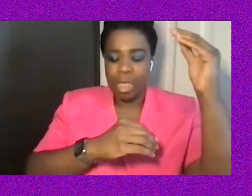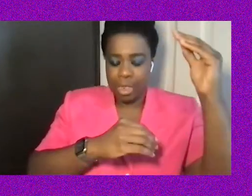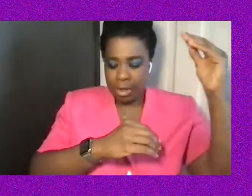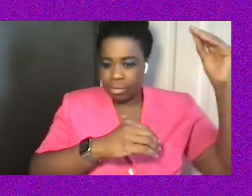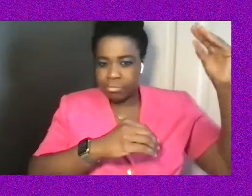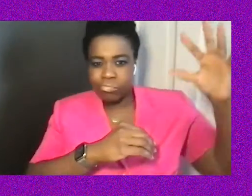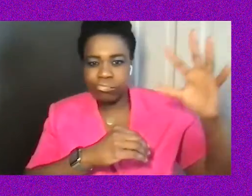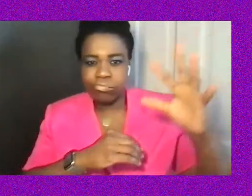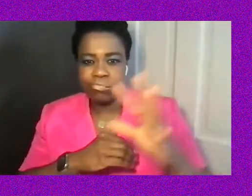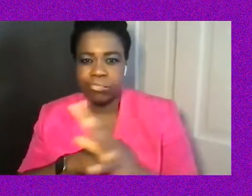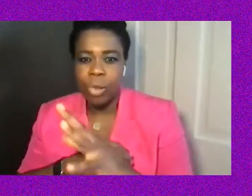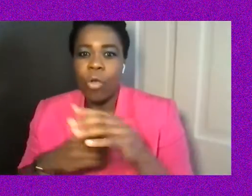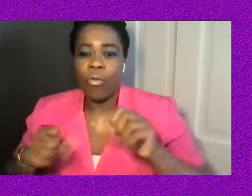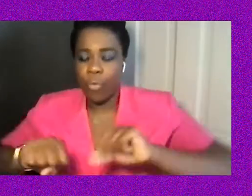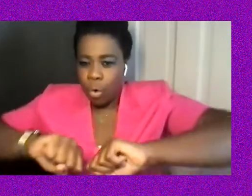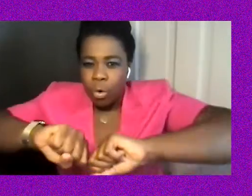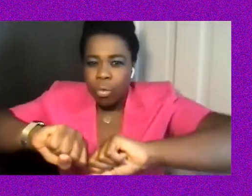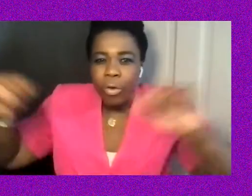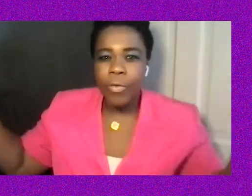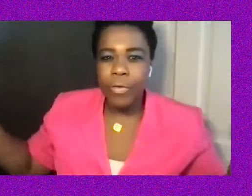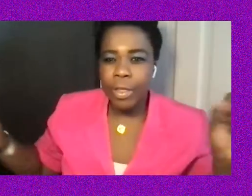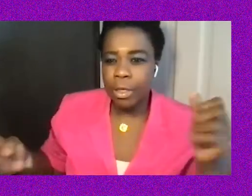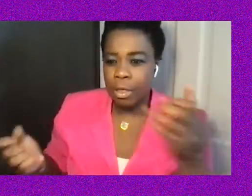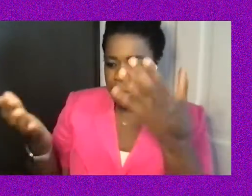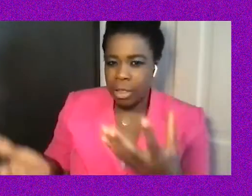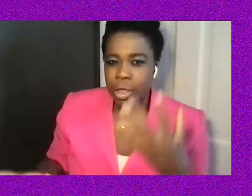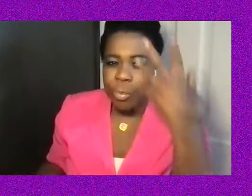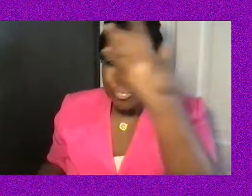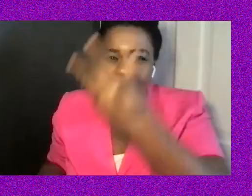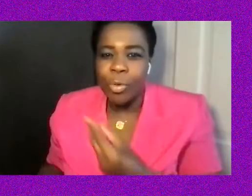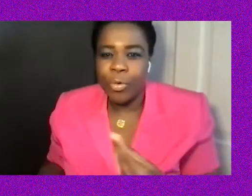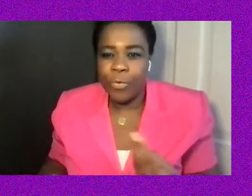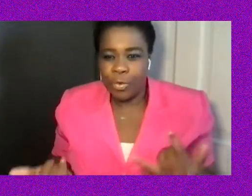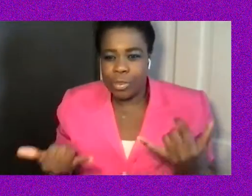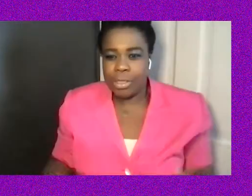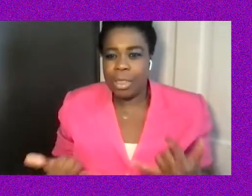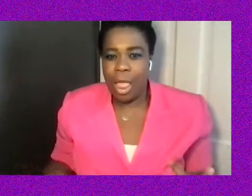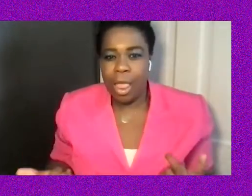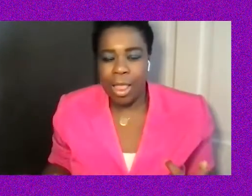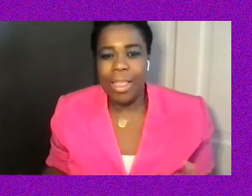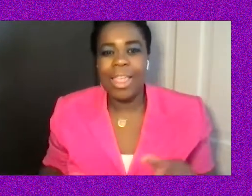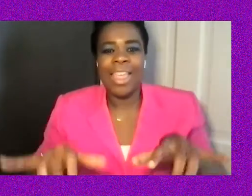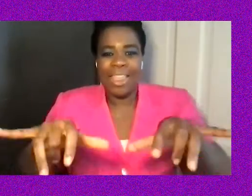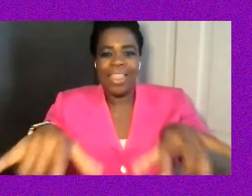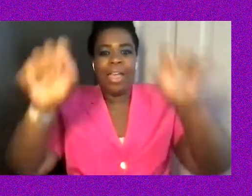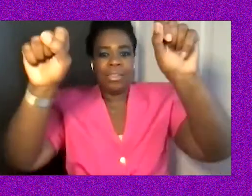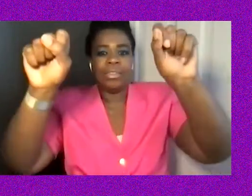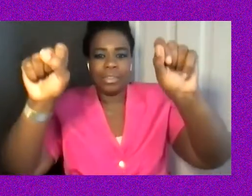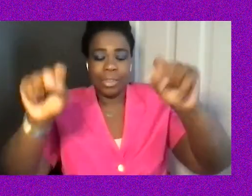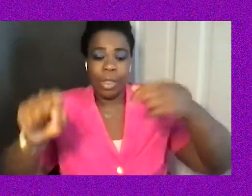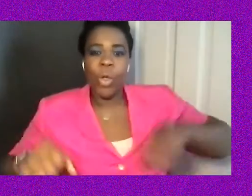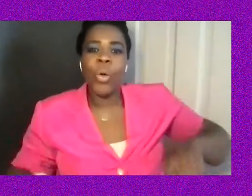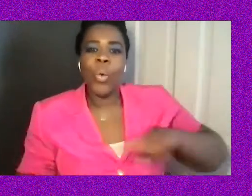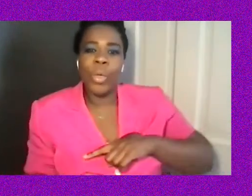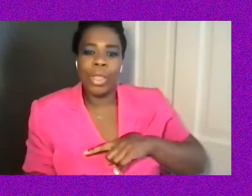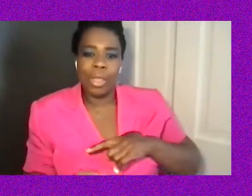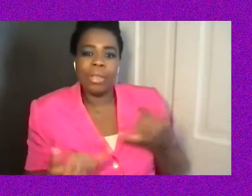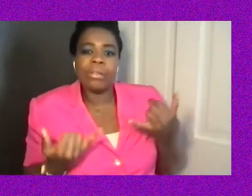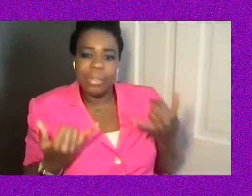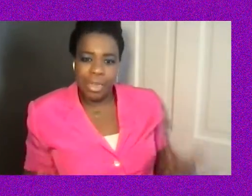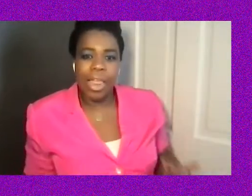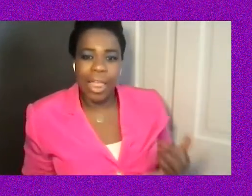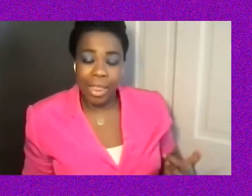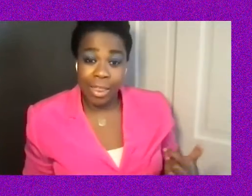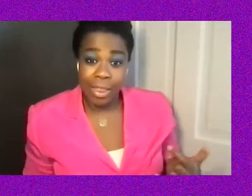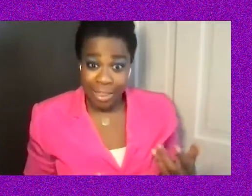realmente alumbra, con el único propósito para revelar lo difícil que es el día de hoy. Sí,